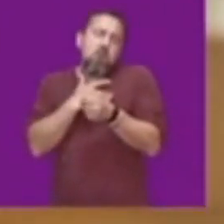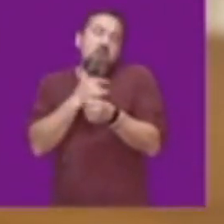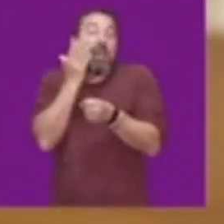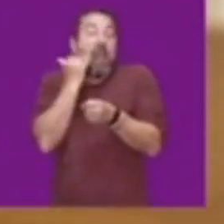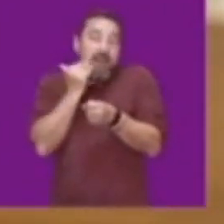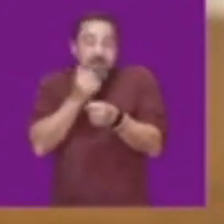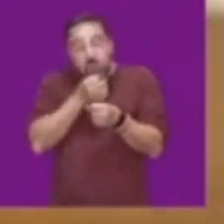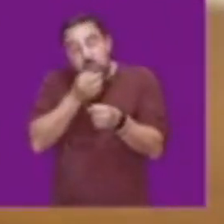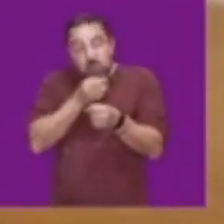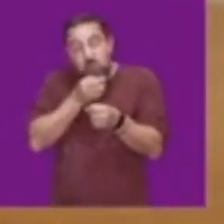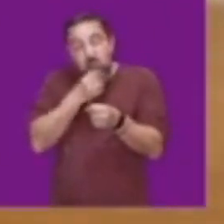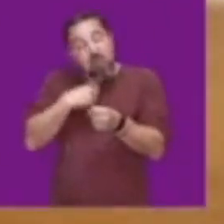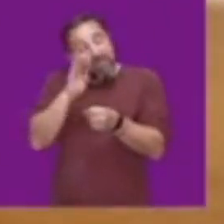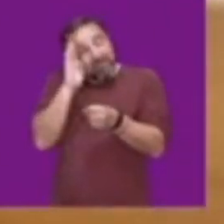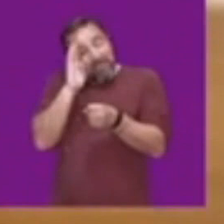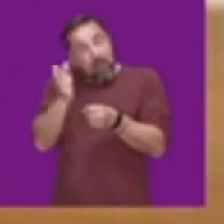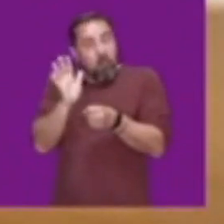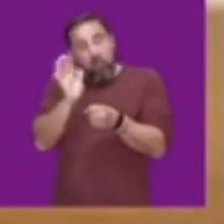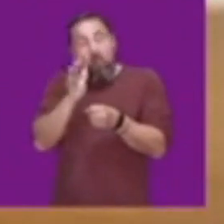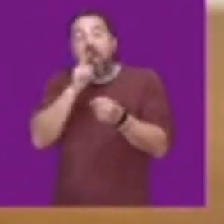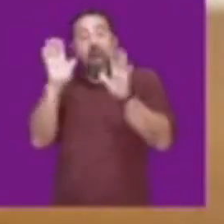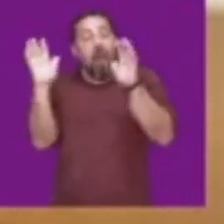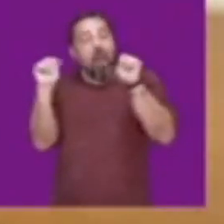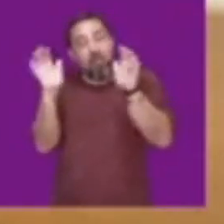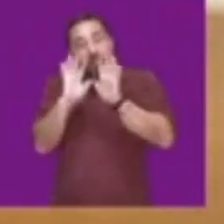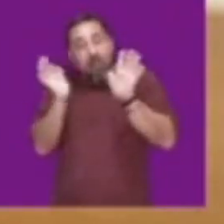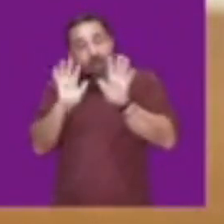y con cariño, ¡os saludo!